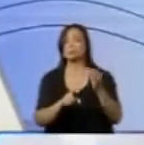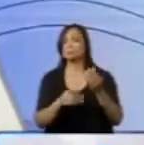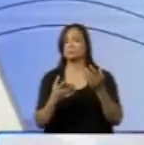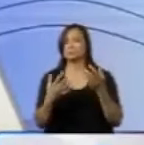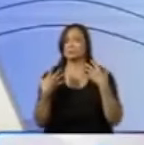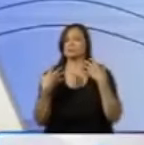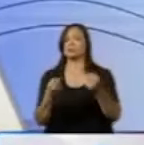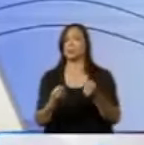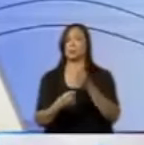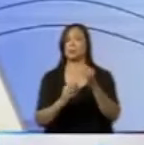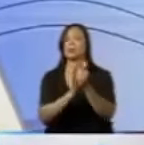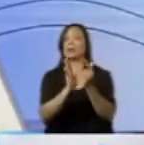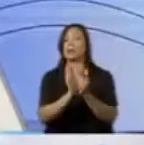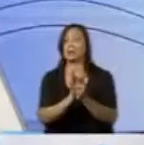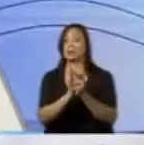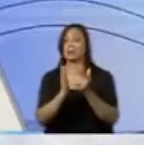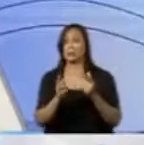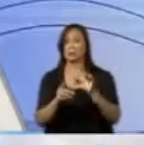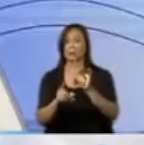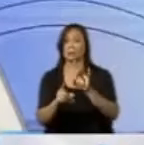de salud. La ley